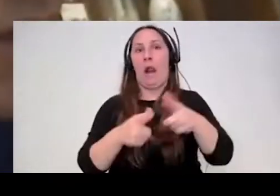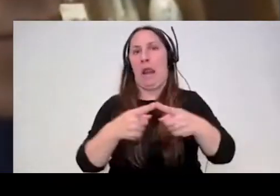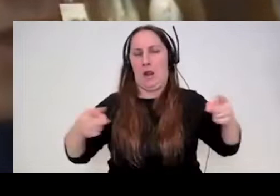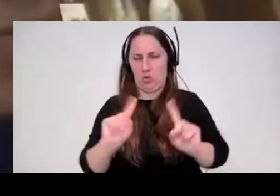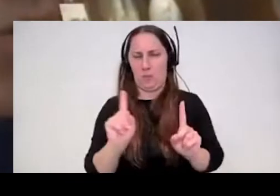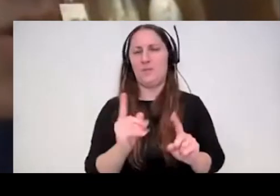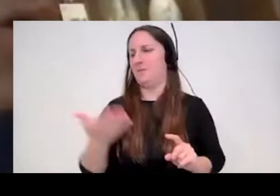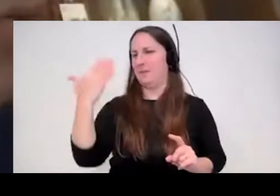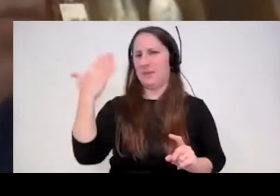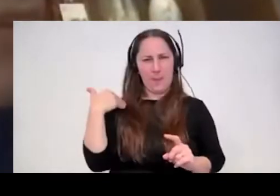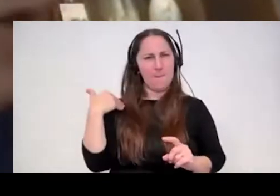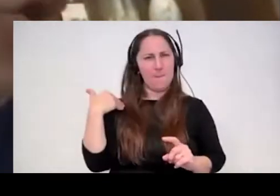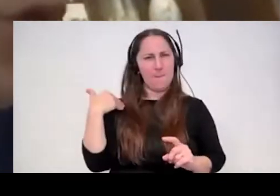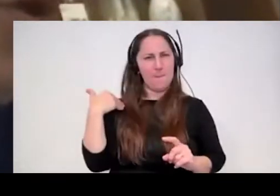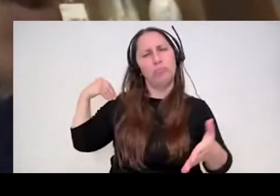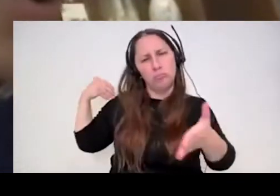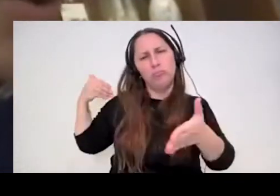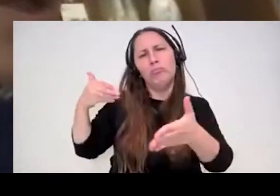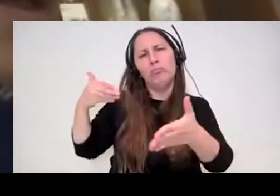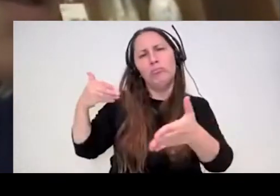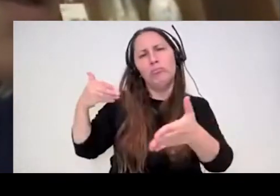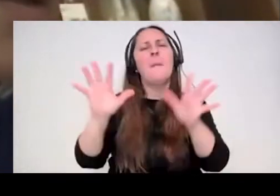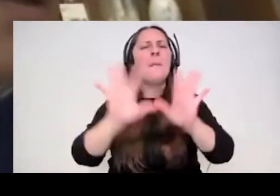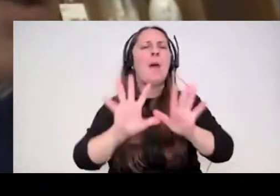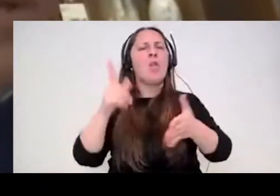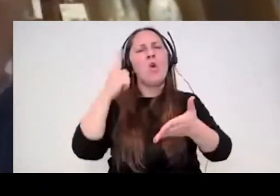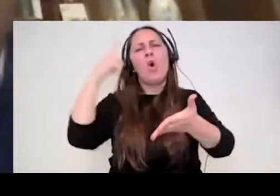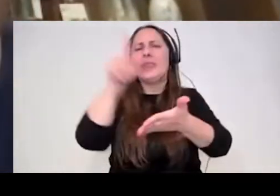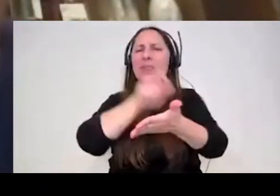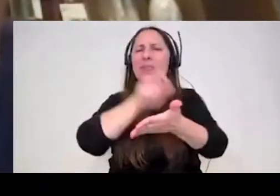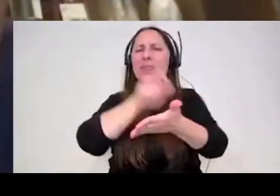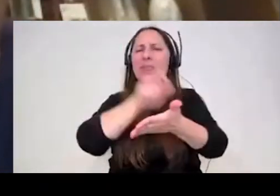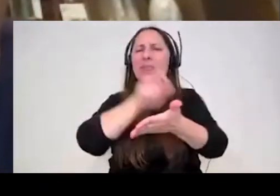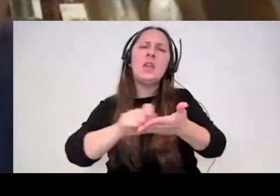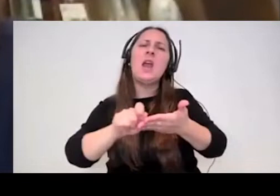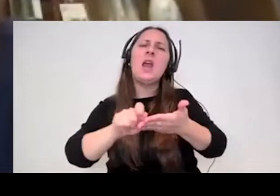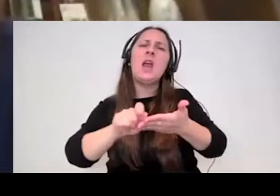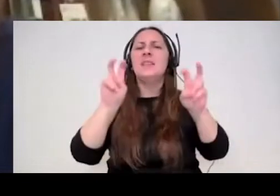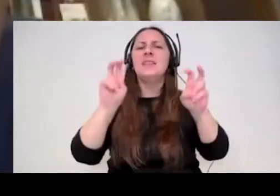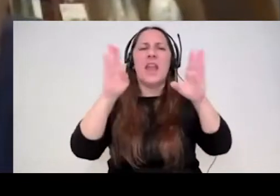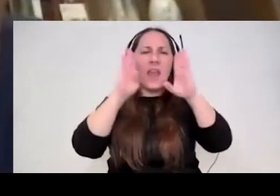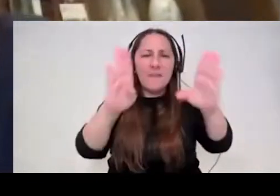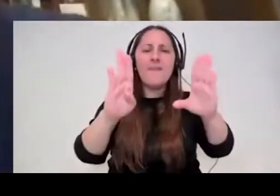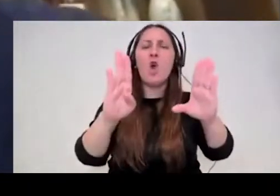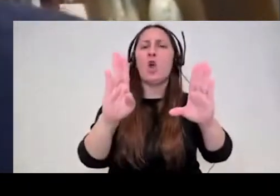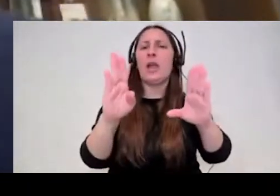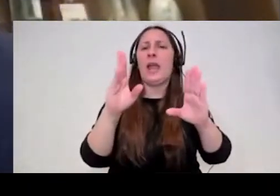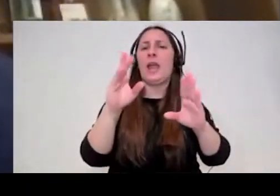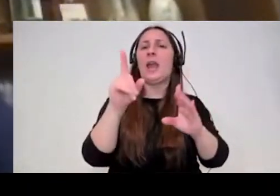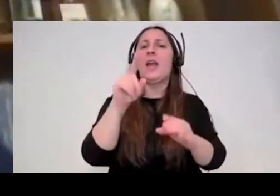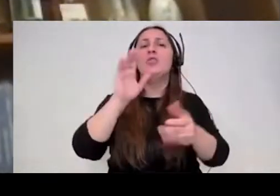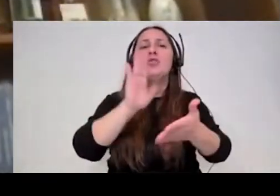vengo desarrollando un marco teórico que denomino el enfoque crítico tutelar de las relaciones